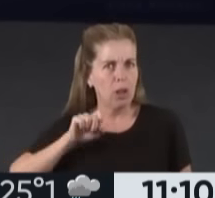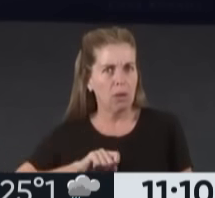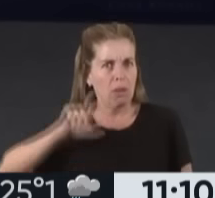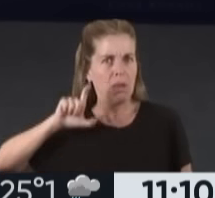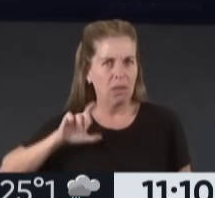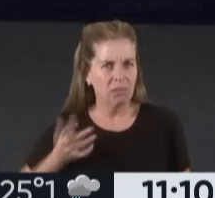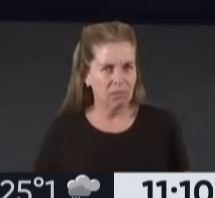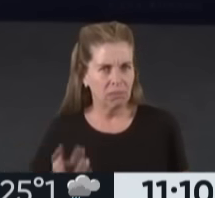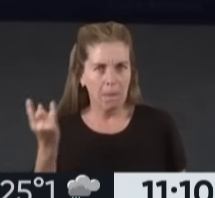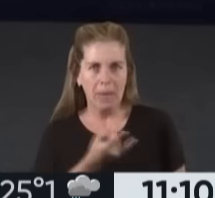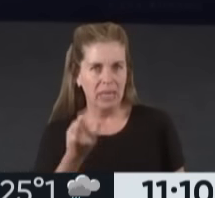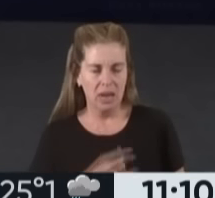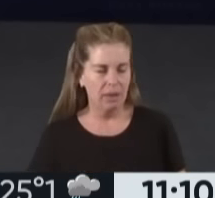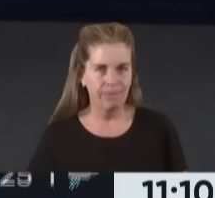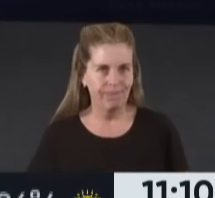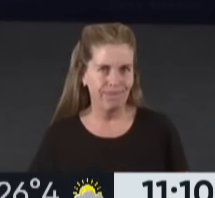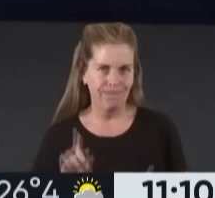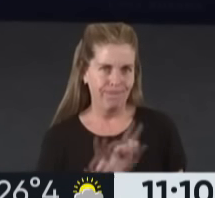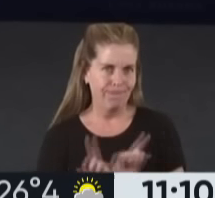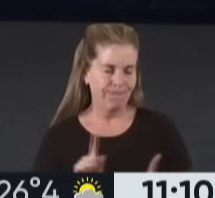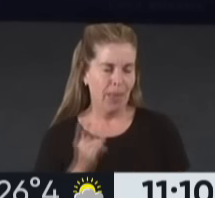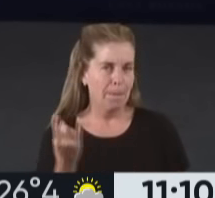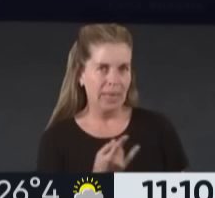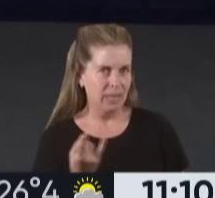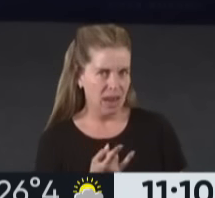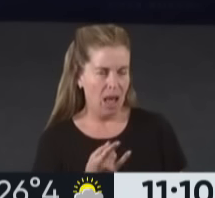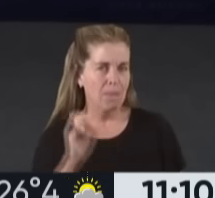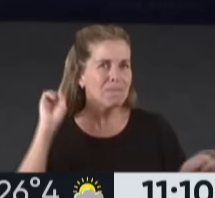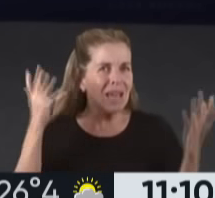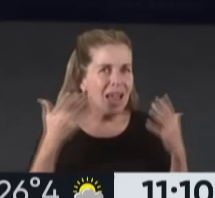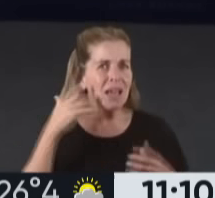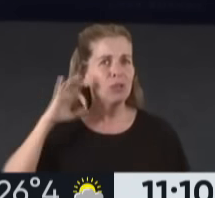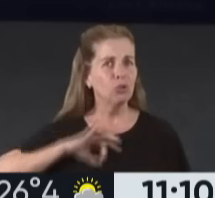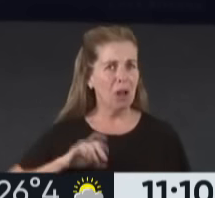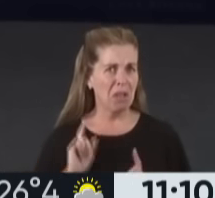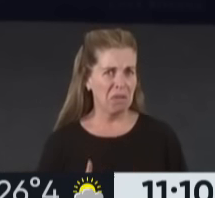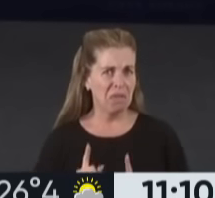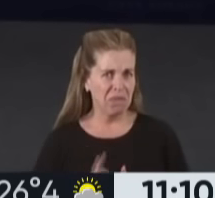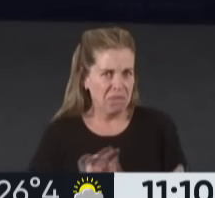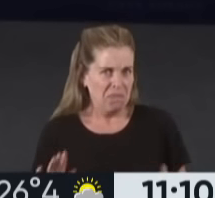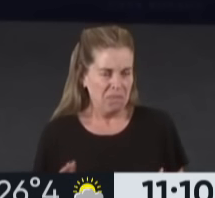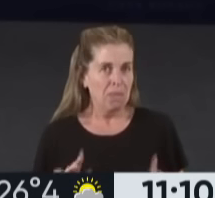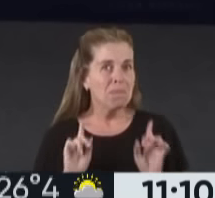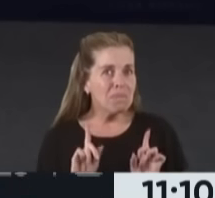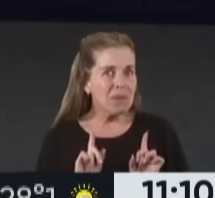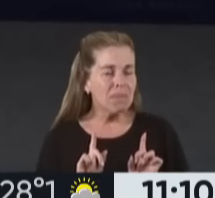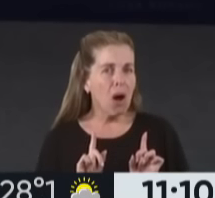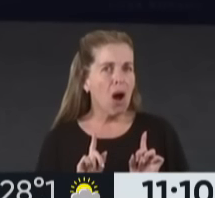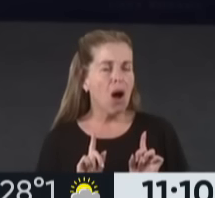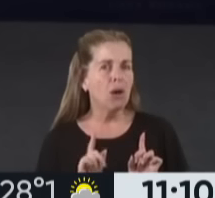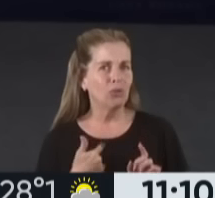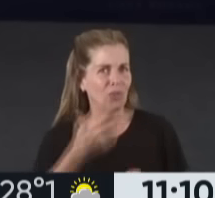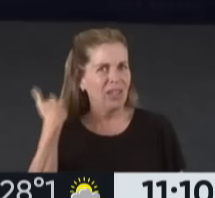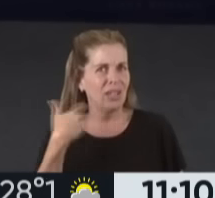es así. No va a ser así. De hecho, una de las instrucciones que tengo, como ayer tuiteé o publiqué en